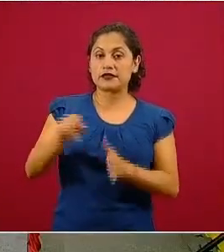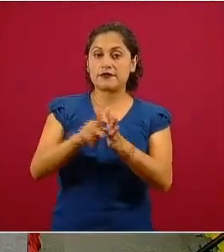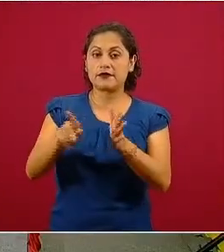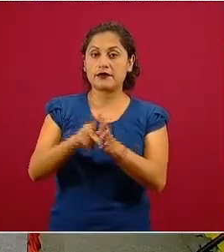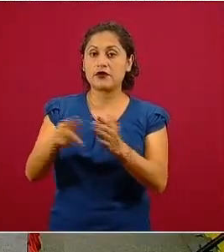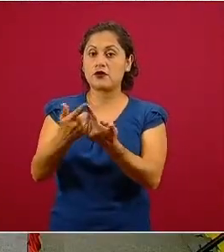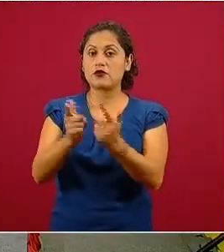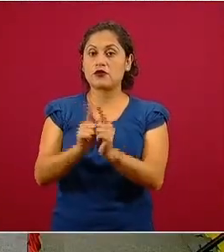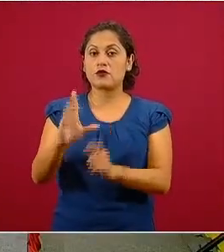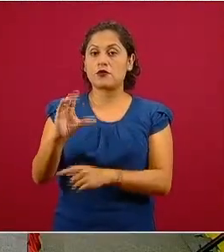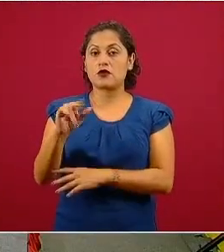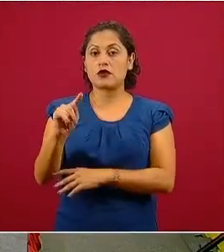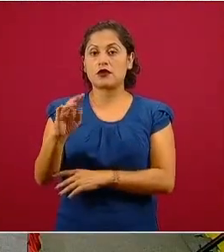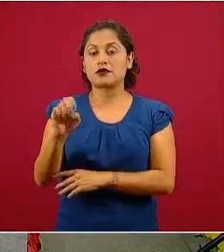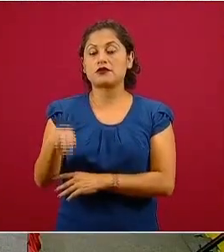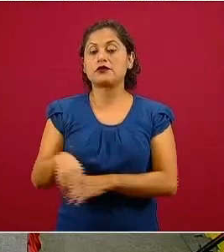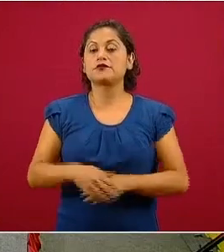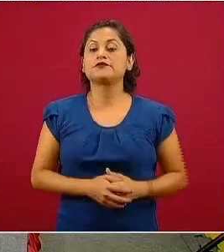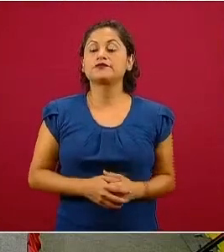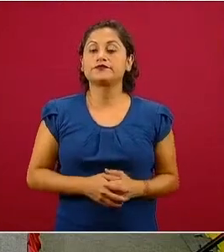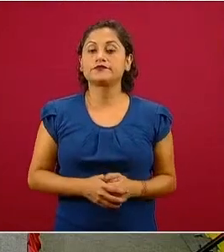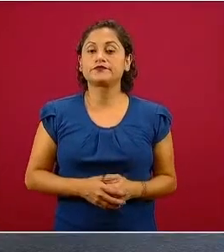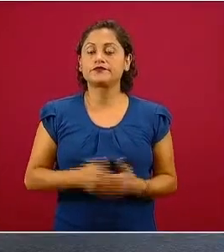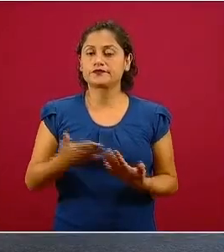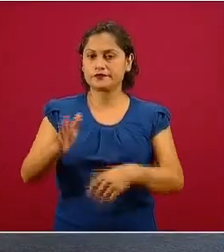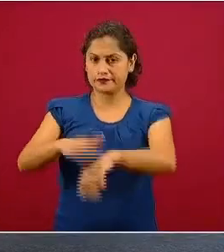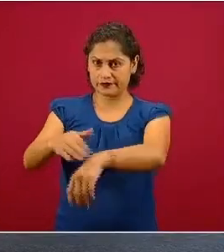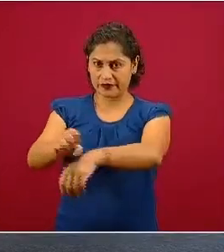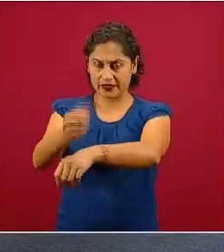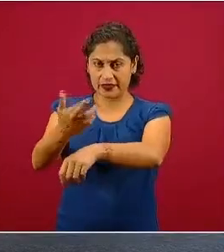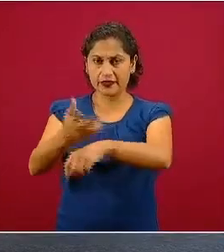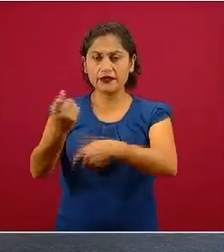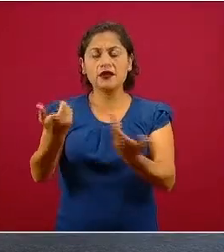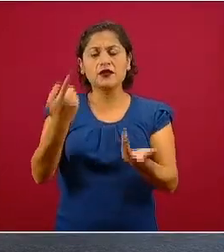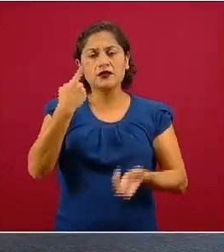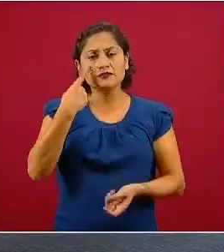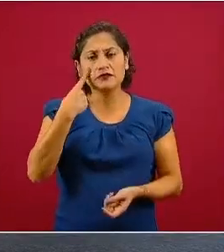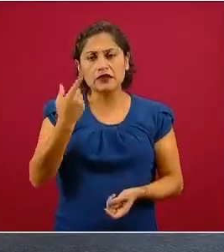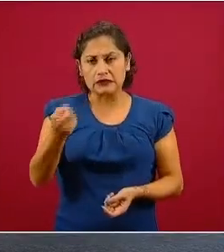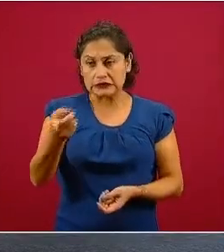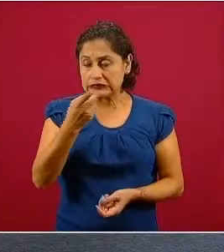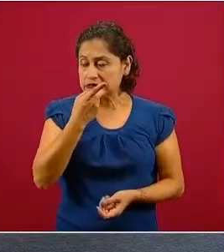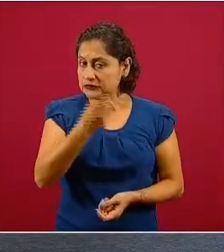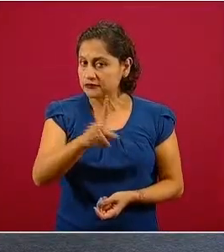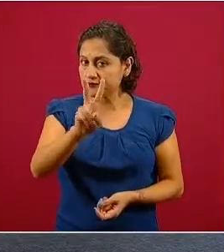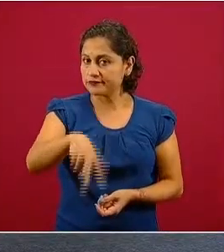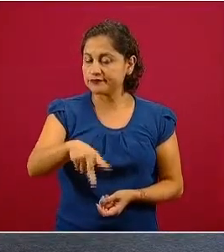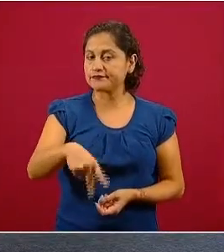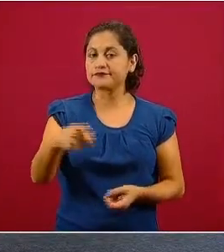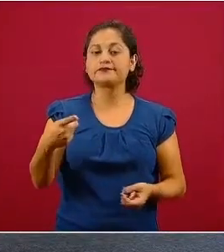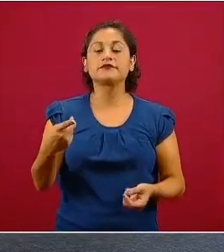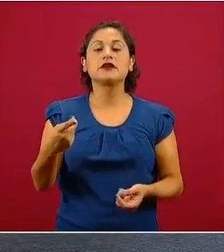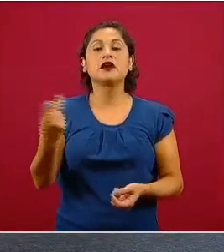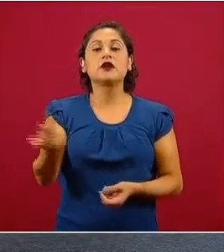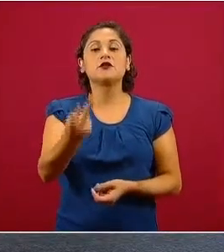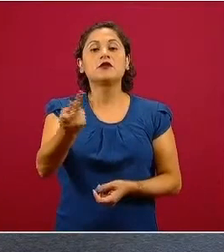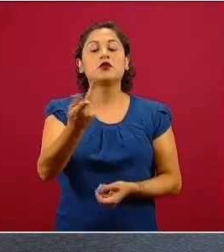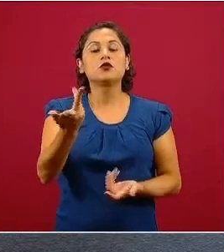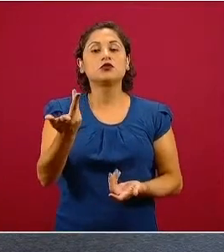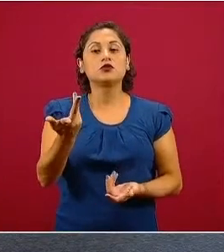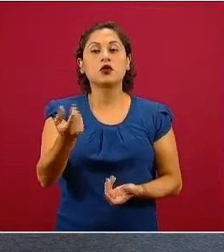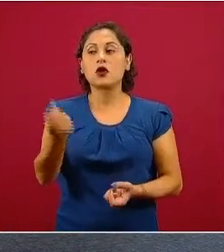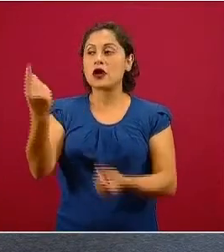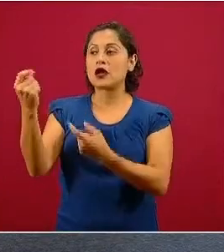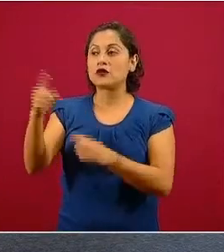Cantón. Periódico Basta y Grupo Cantón. Subsecretario, precisamente hablando del último que acaba de señalar, hay información, está circulando, de que la